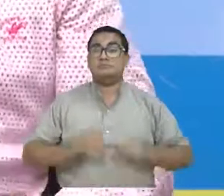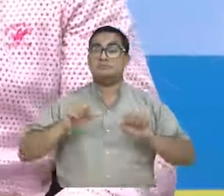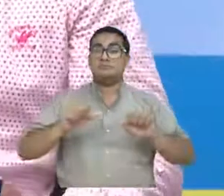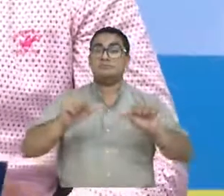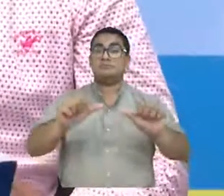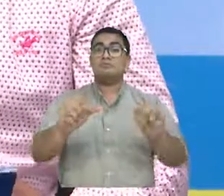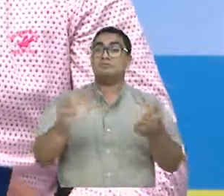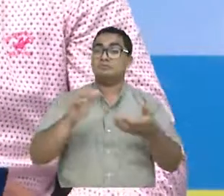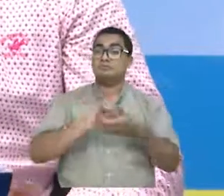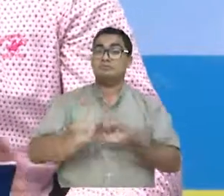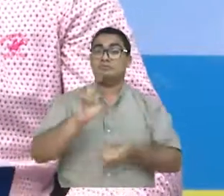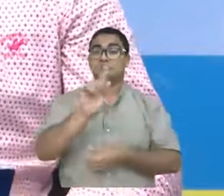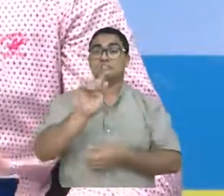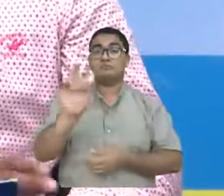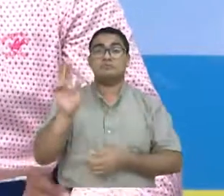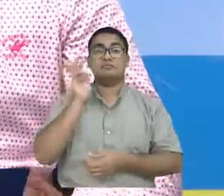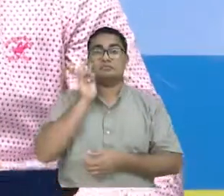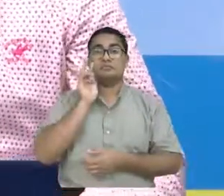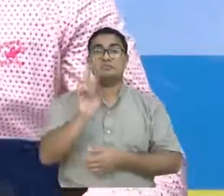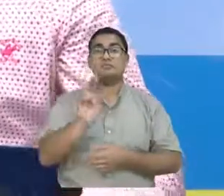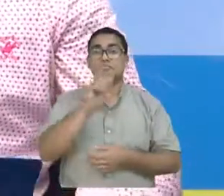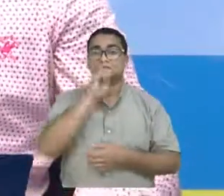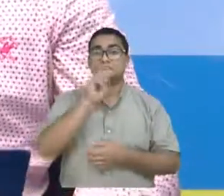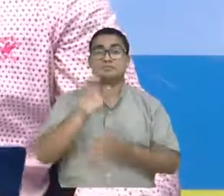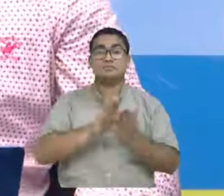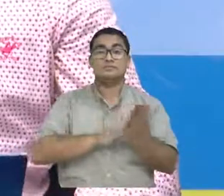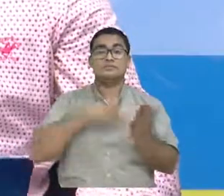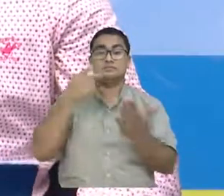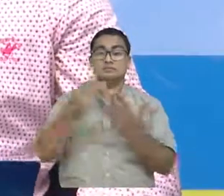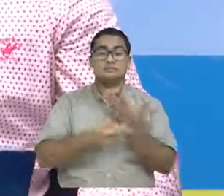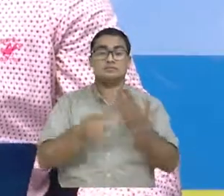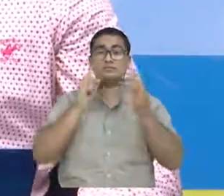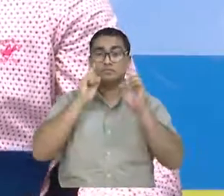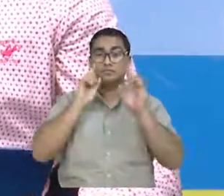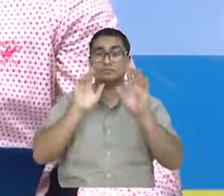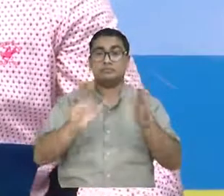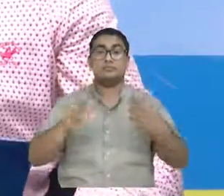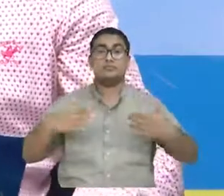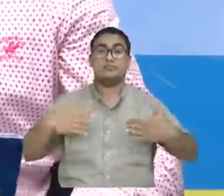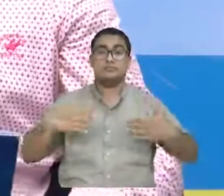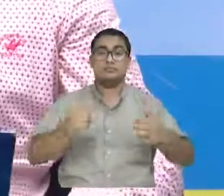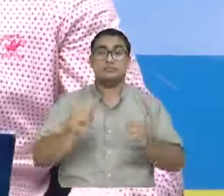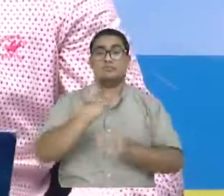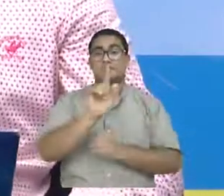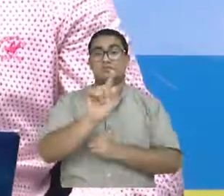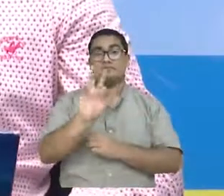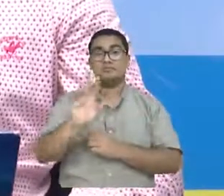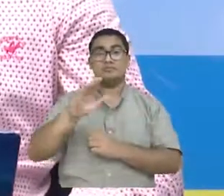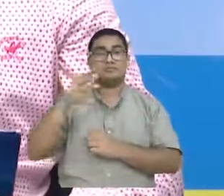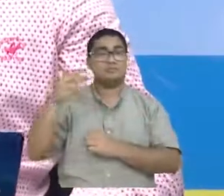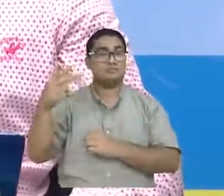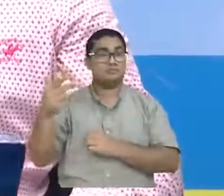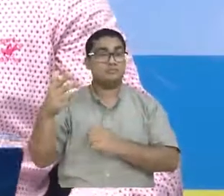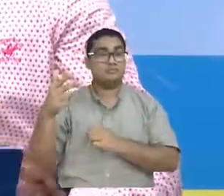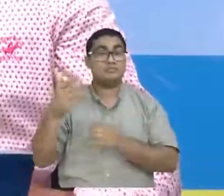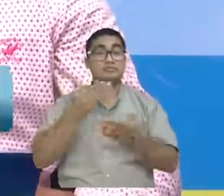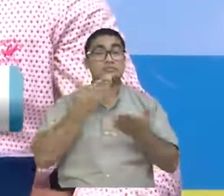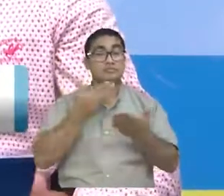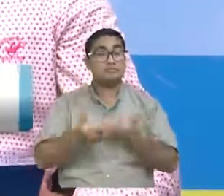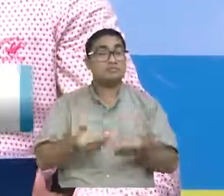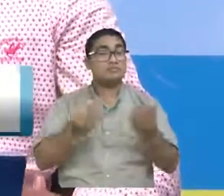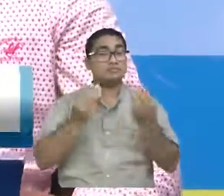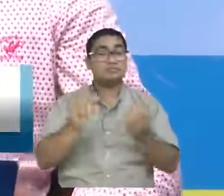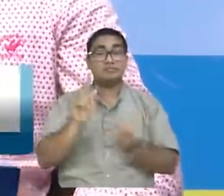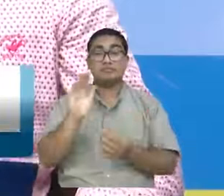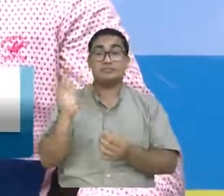Estamos de regreso, amigos televidentes, en su gustado programa Prevenir y Salud a través de la frecuencia del canal 98. Gracias a todos los amigos